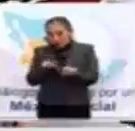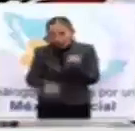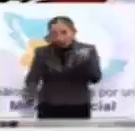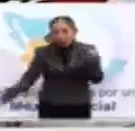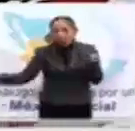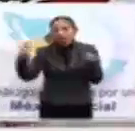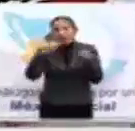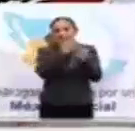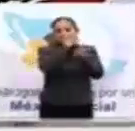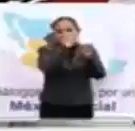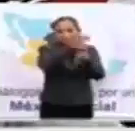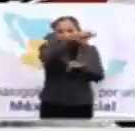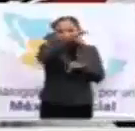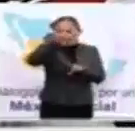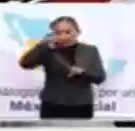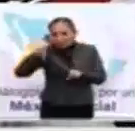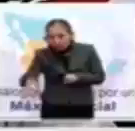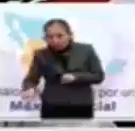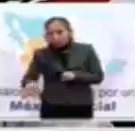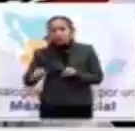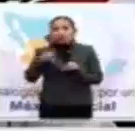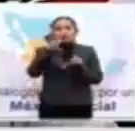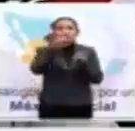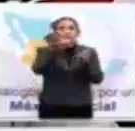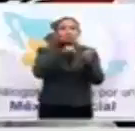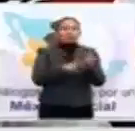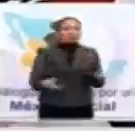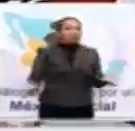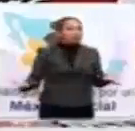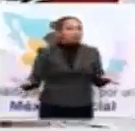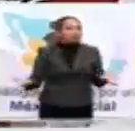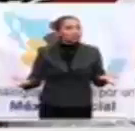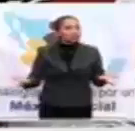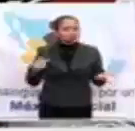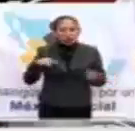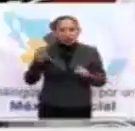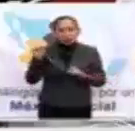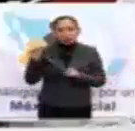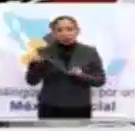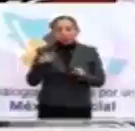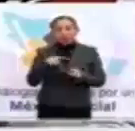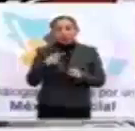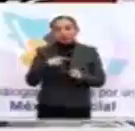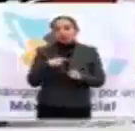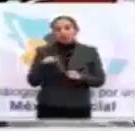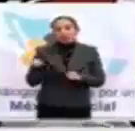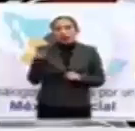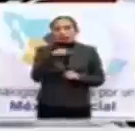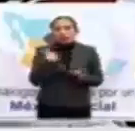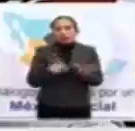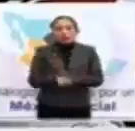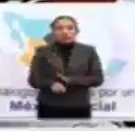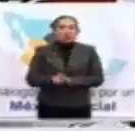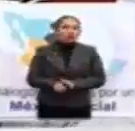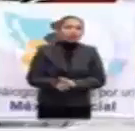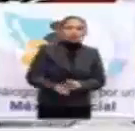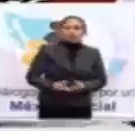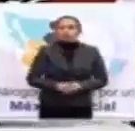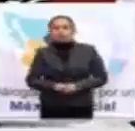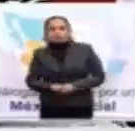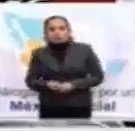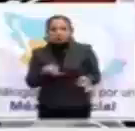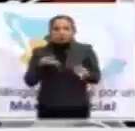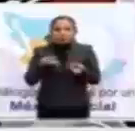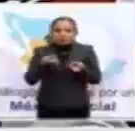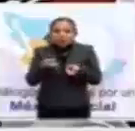o de los estados de las diferentes entidades de la República, con personajes o actores corruptos.